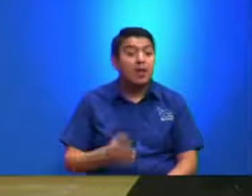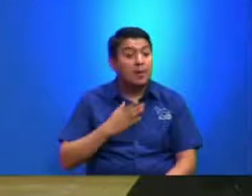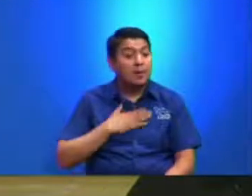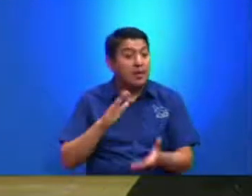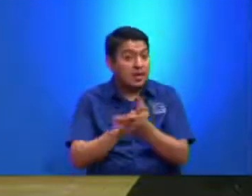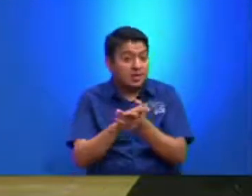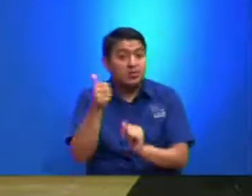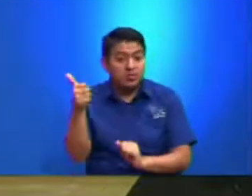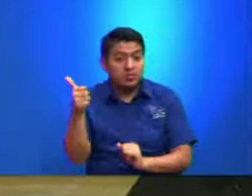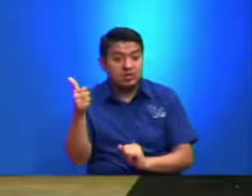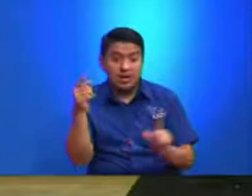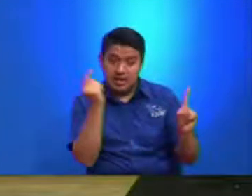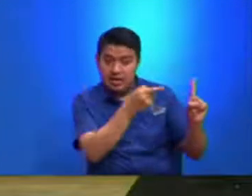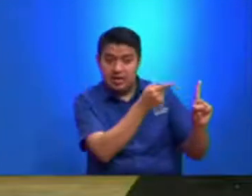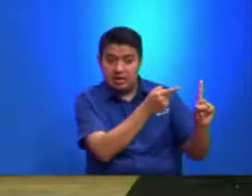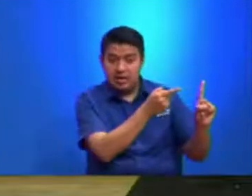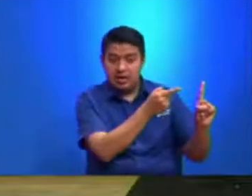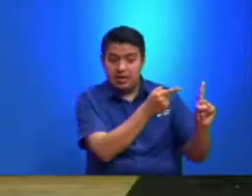boda,